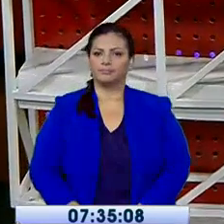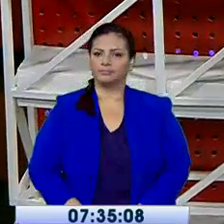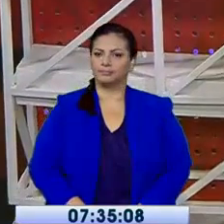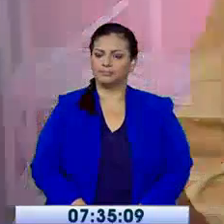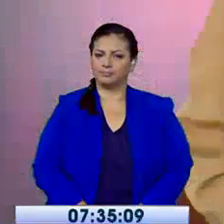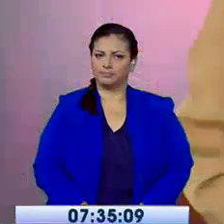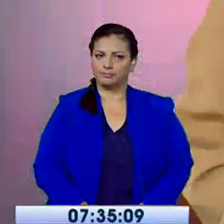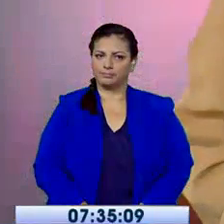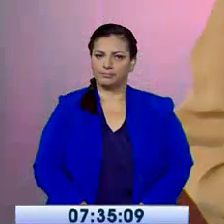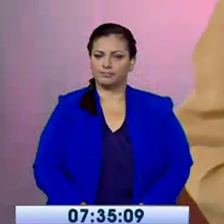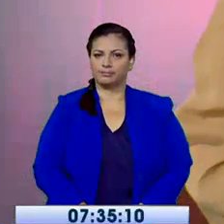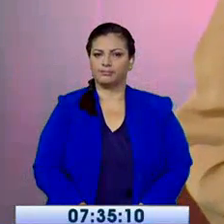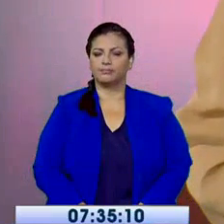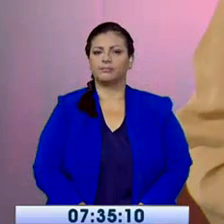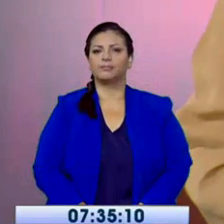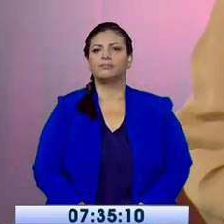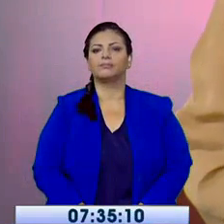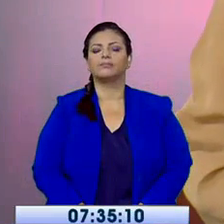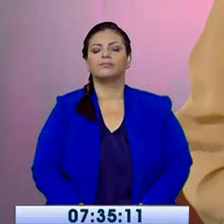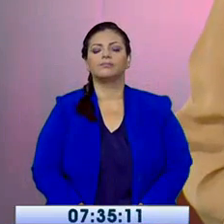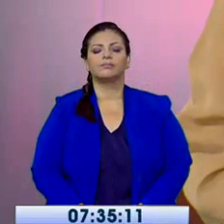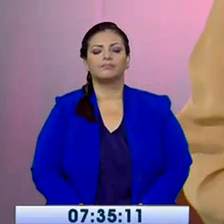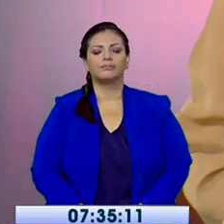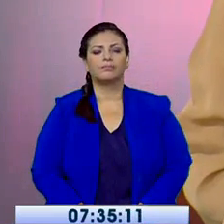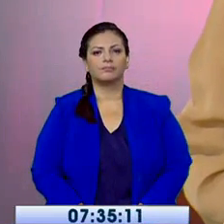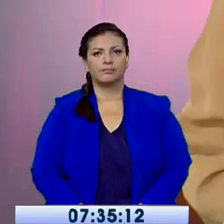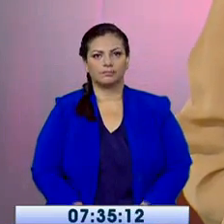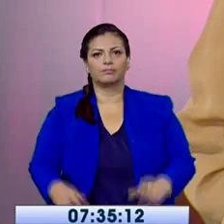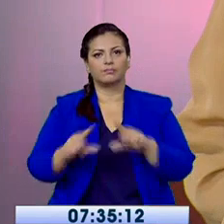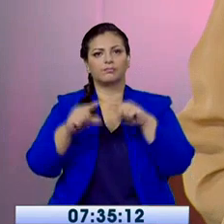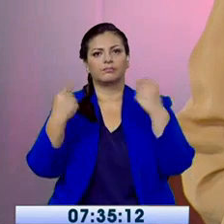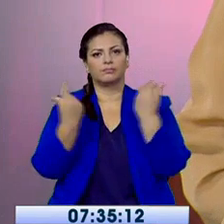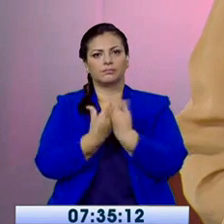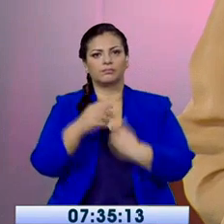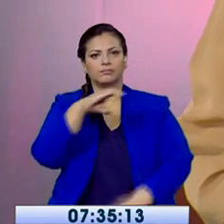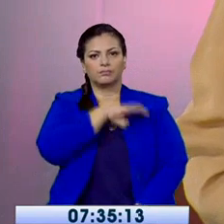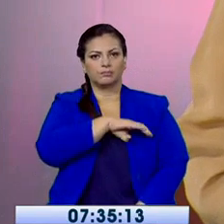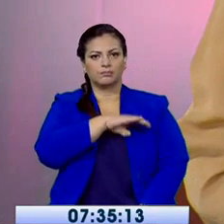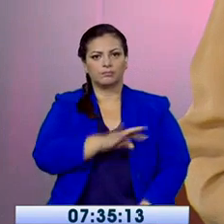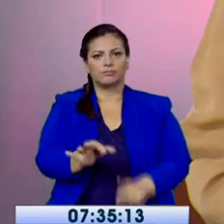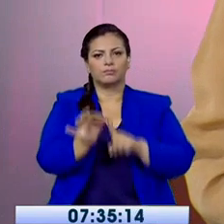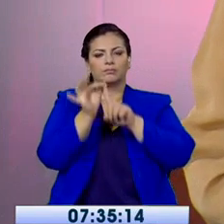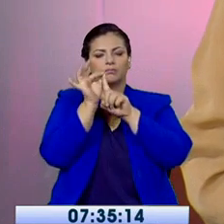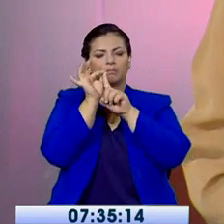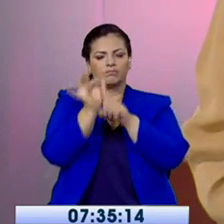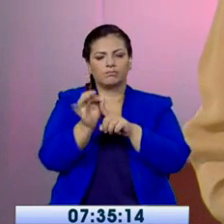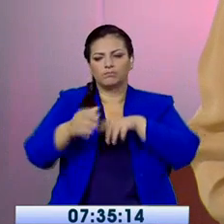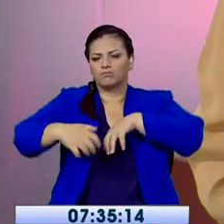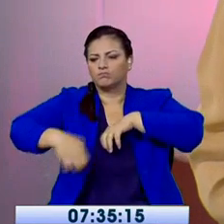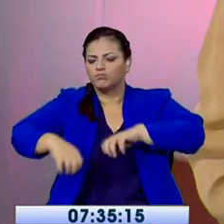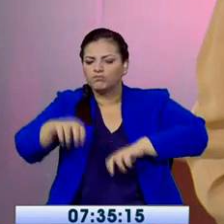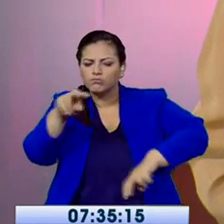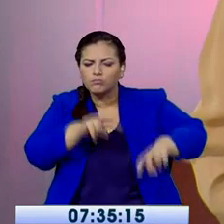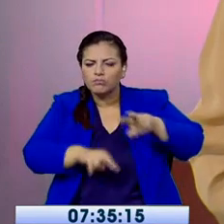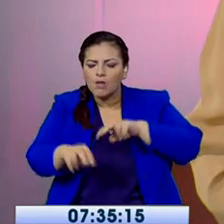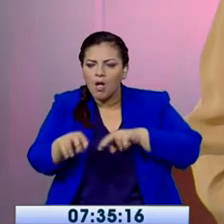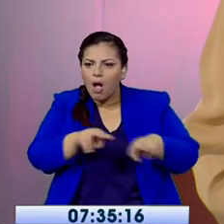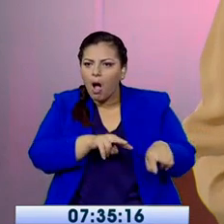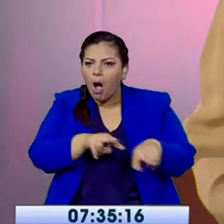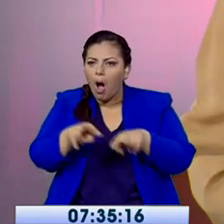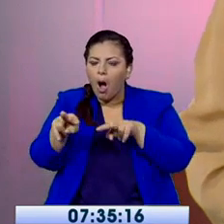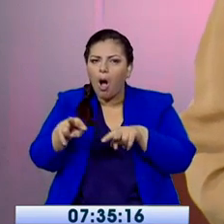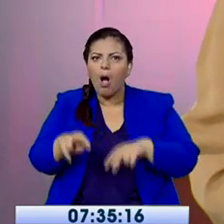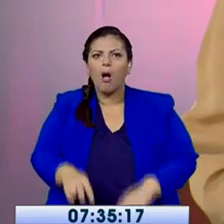cuerpo de inteligencia de la brigada blindada Galápagos realizó el decomiso y destrucción de al menos 40,000 plantas de